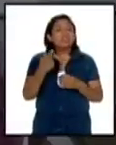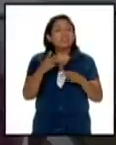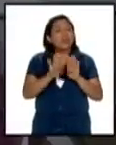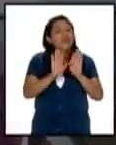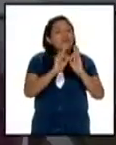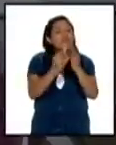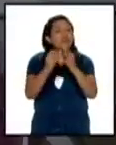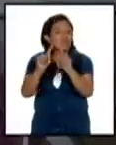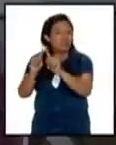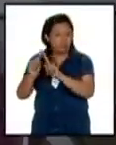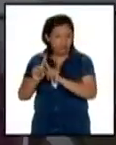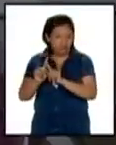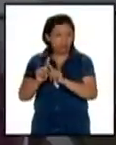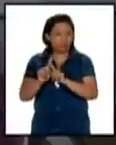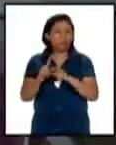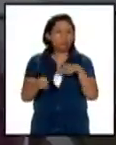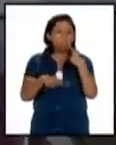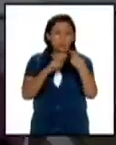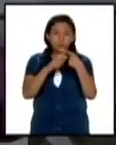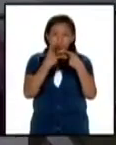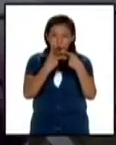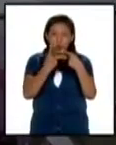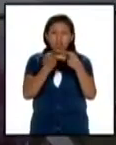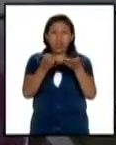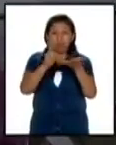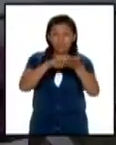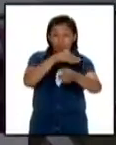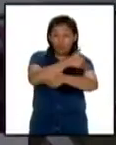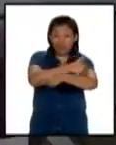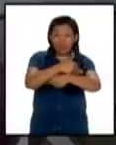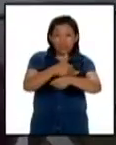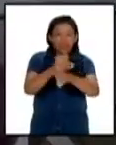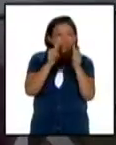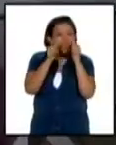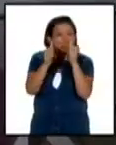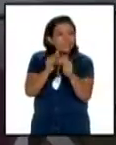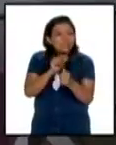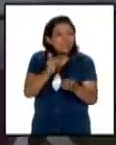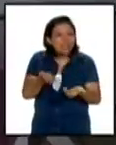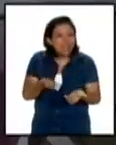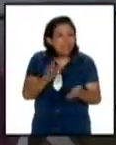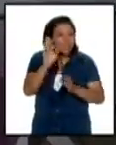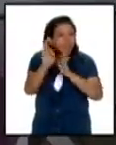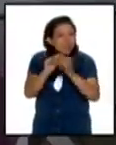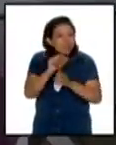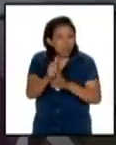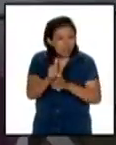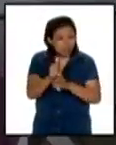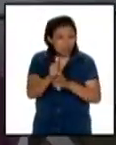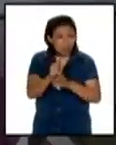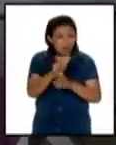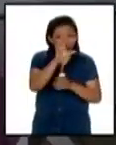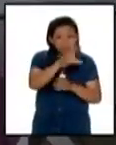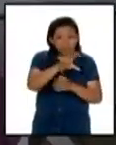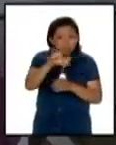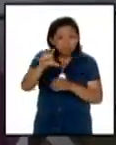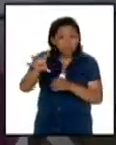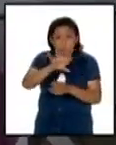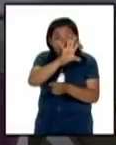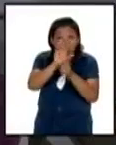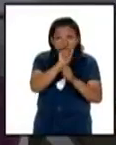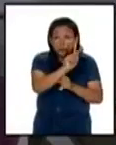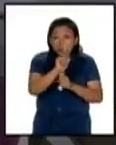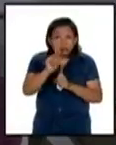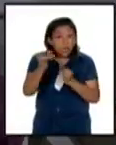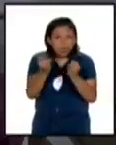matices. Por un lado, el abandono dentro del ámbito familiar, que no se da en todos los espacios de los adultos mayores,